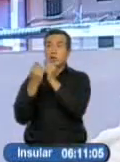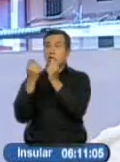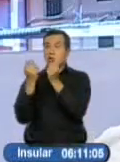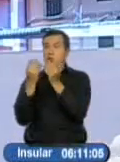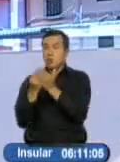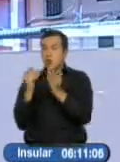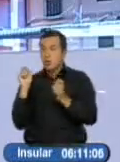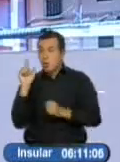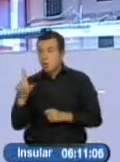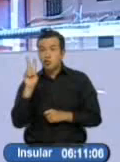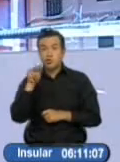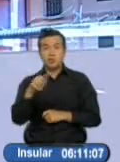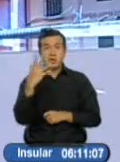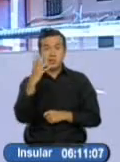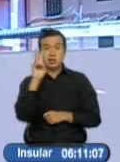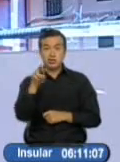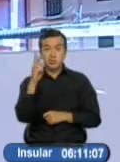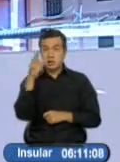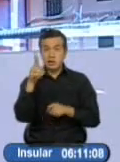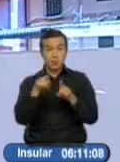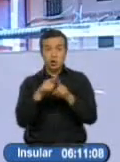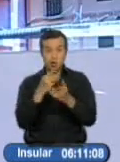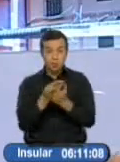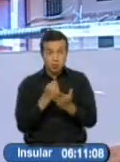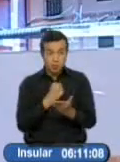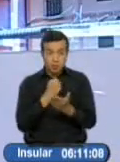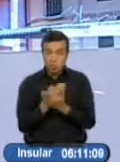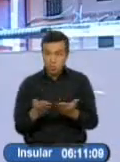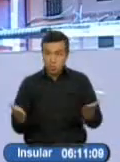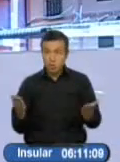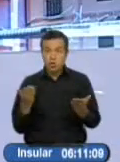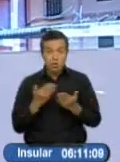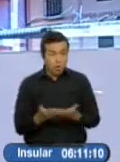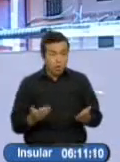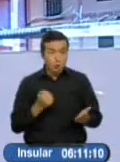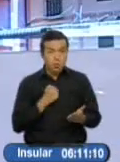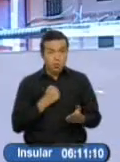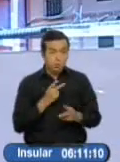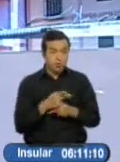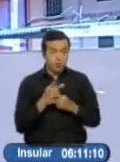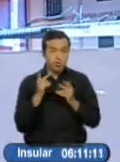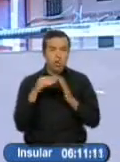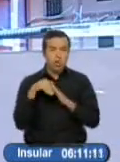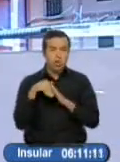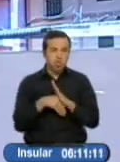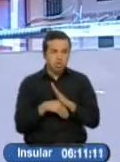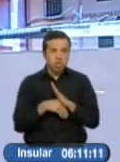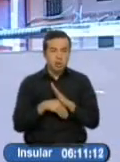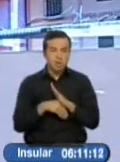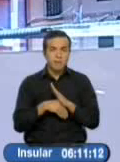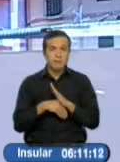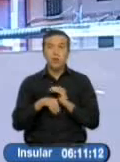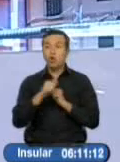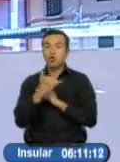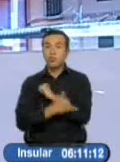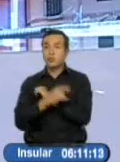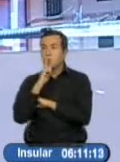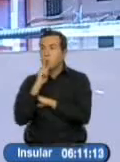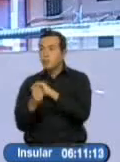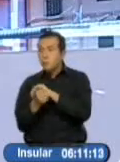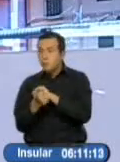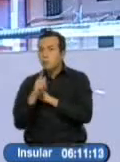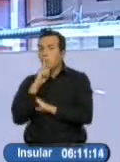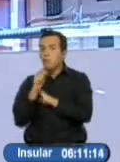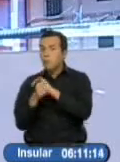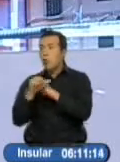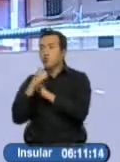luego en 2015-2016 también a nuestros productos. Nos encareció nuestra producción y por otro lado alentó el comercio ilegal, alentó el